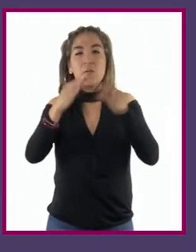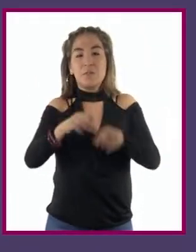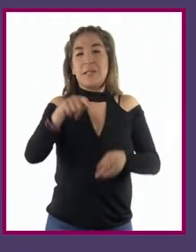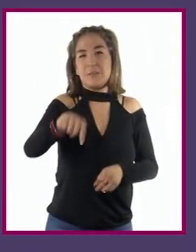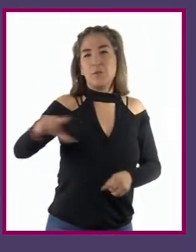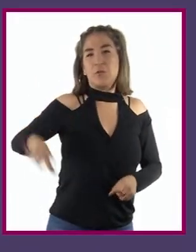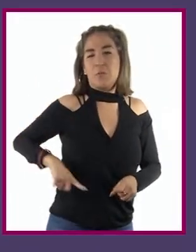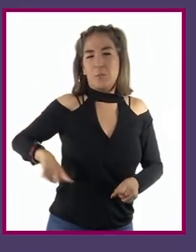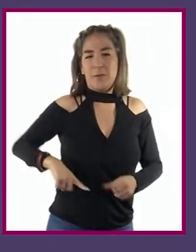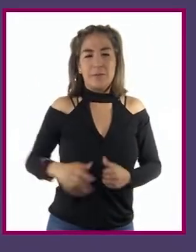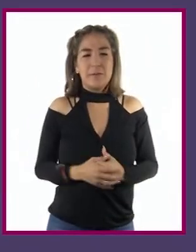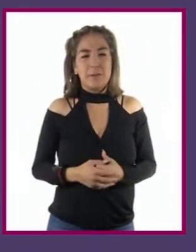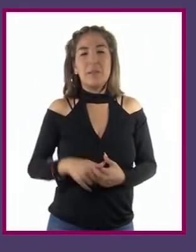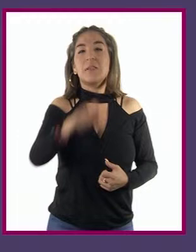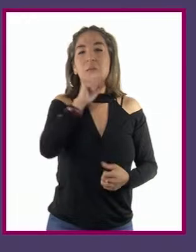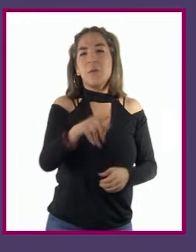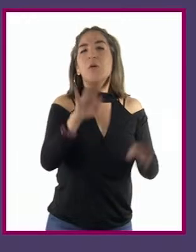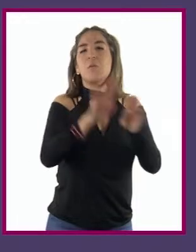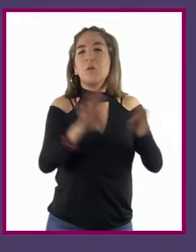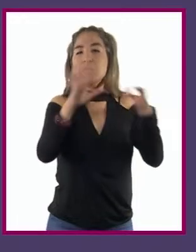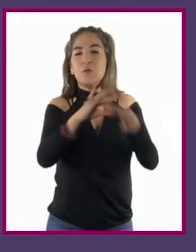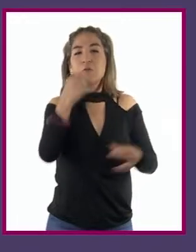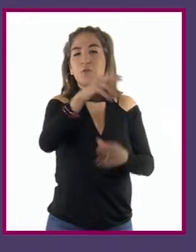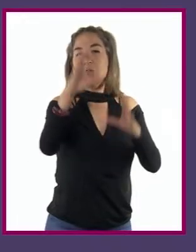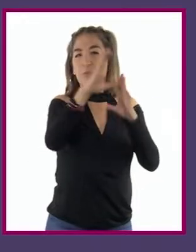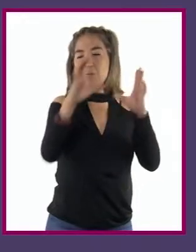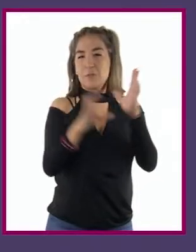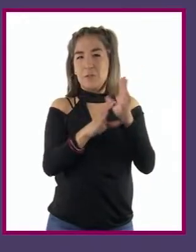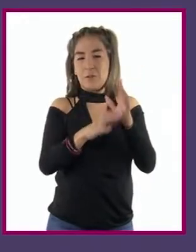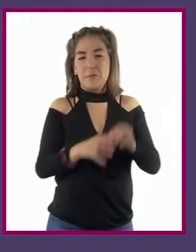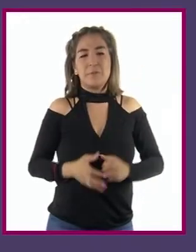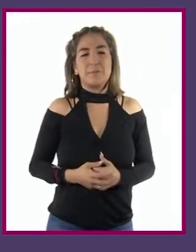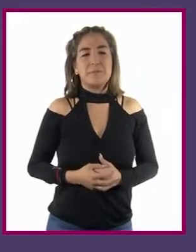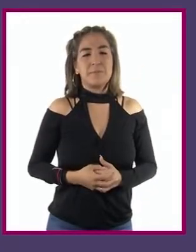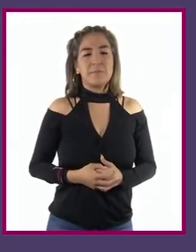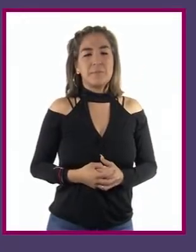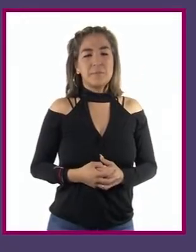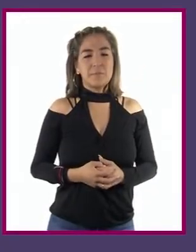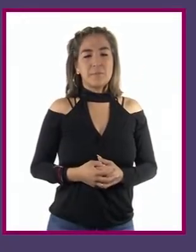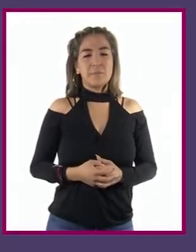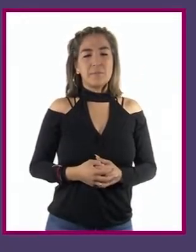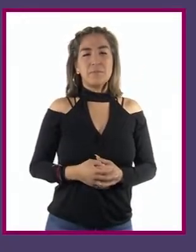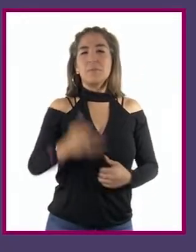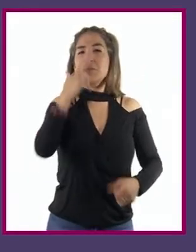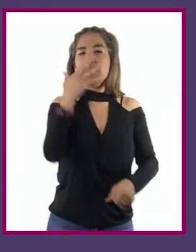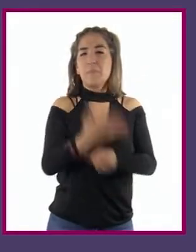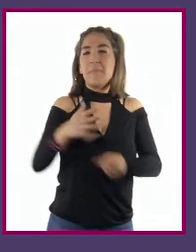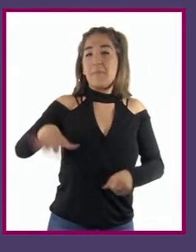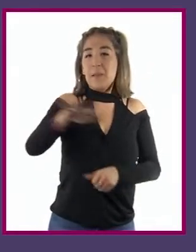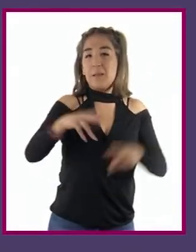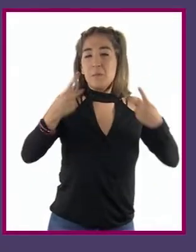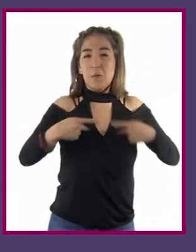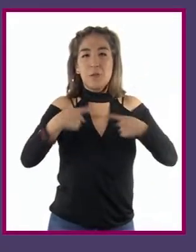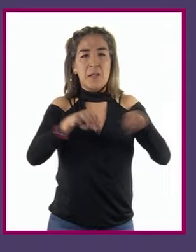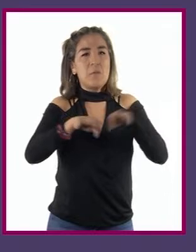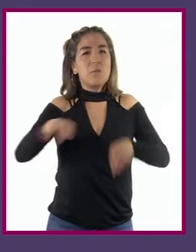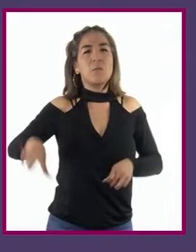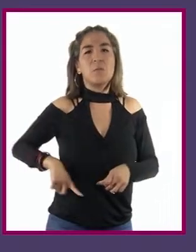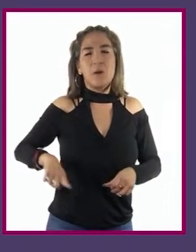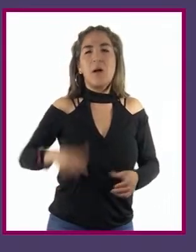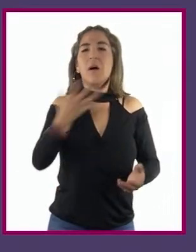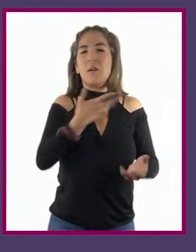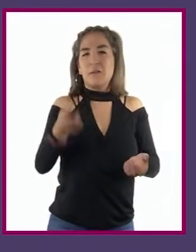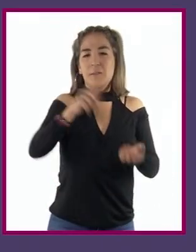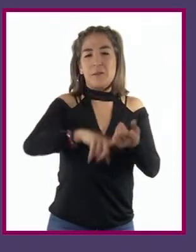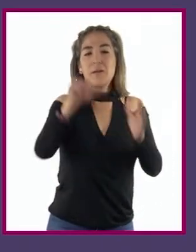Pública Federal. Y los que marquen las constituciones estatales. Las responsabilidades de los servidores públicos se encuentran en los